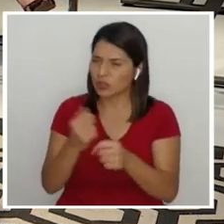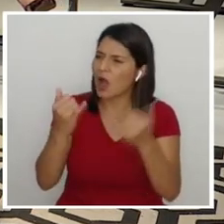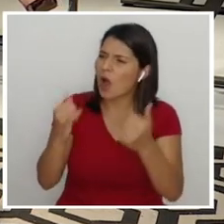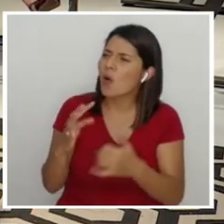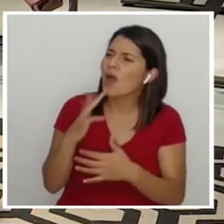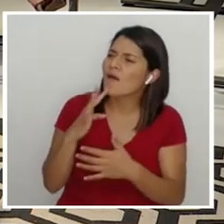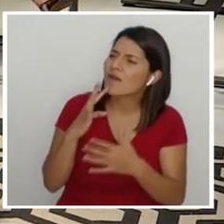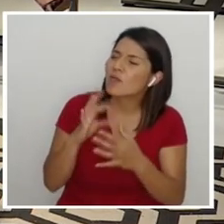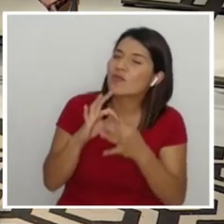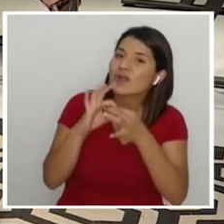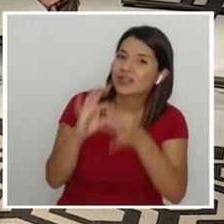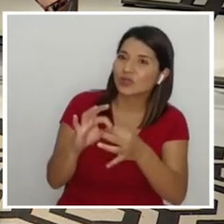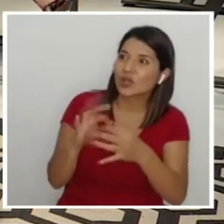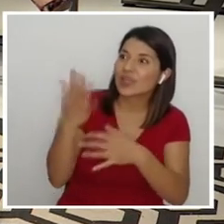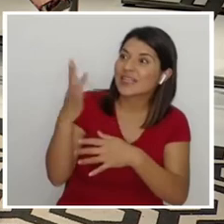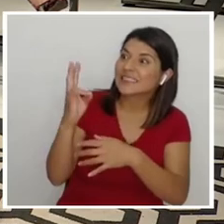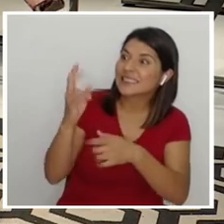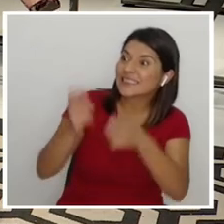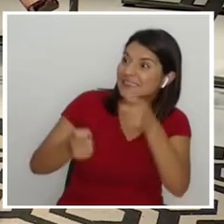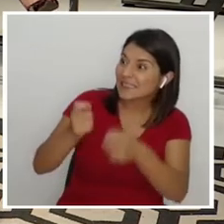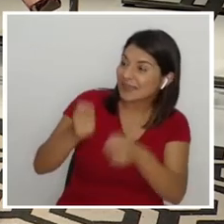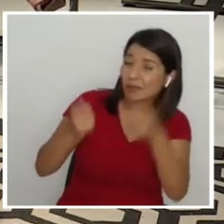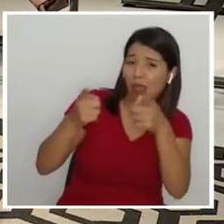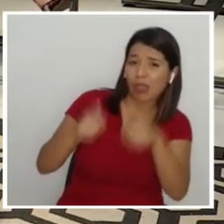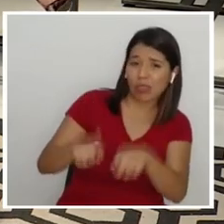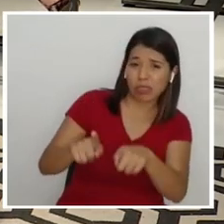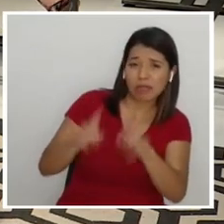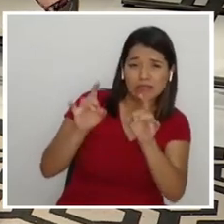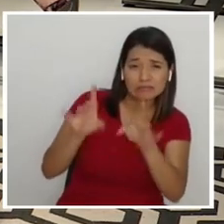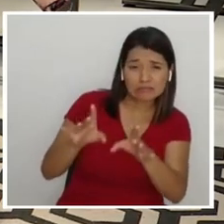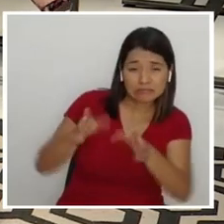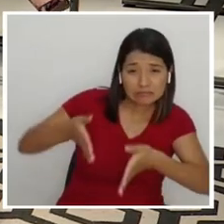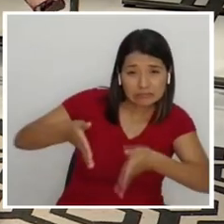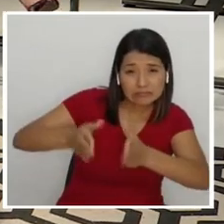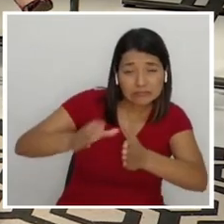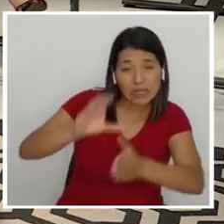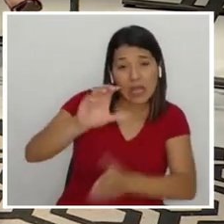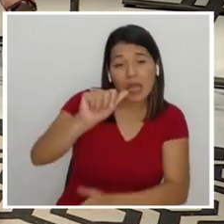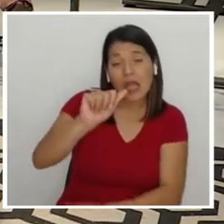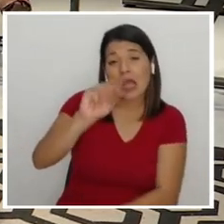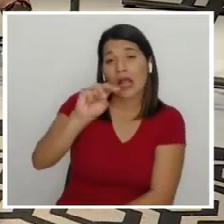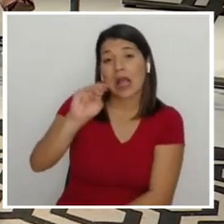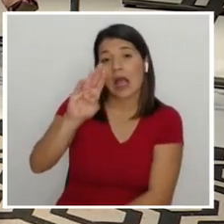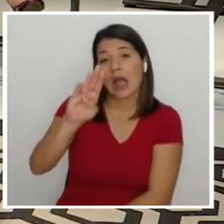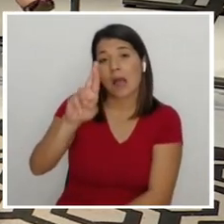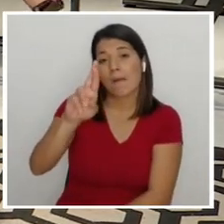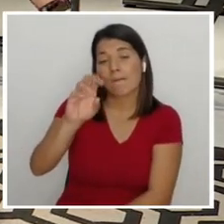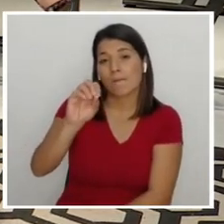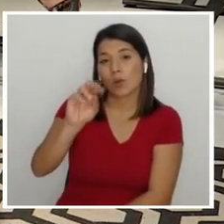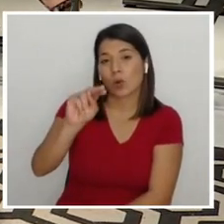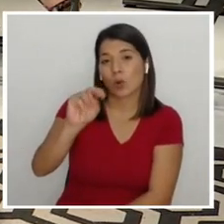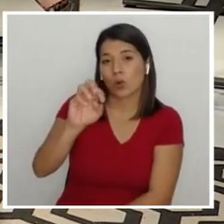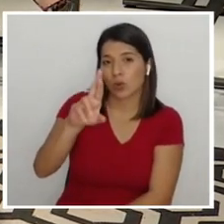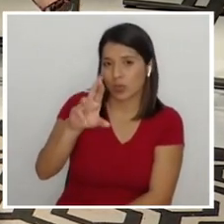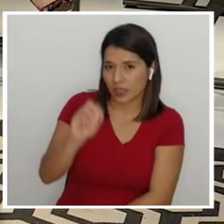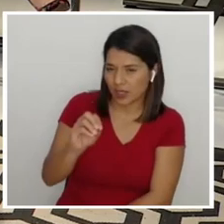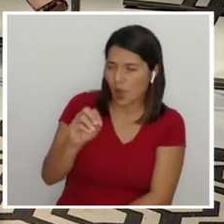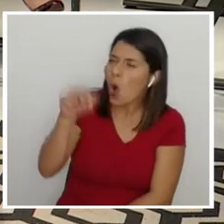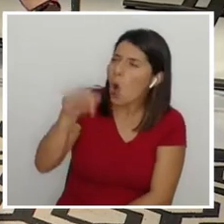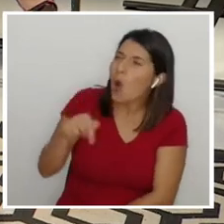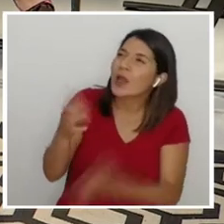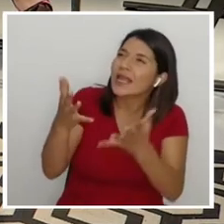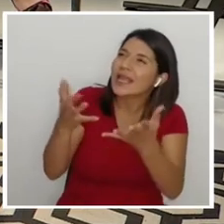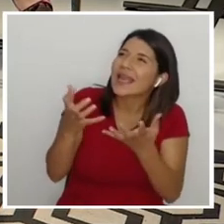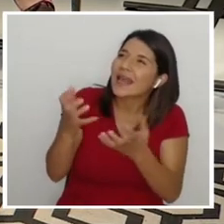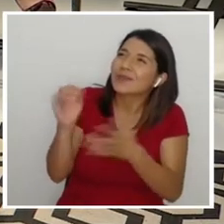esta tragedia en Cambronero, y hoy queremos visualizar a usted, don Wagner, y a usted, don Bernie, como esos